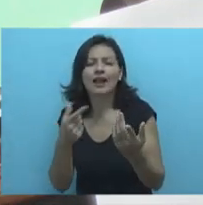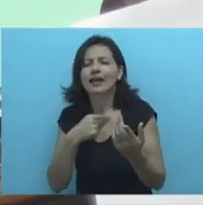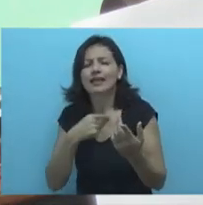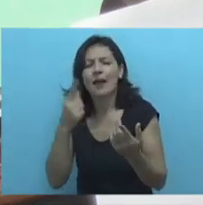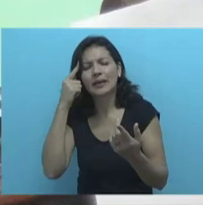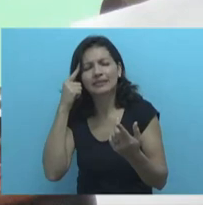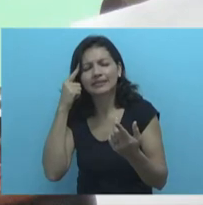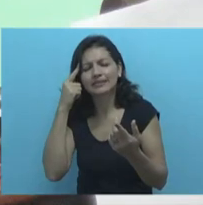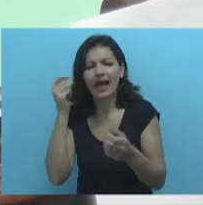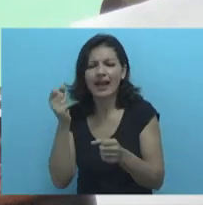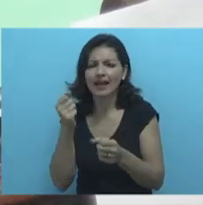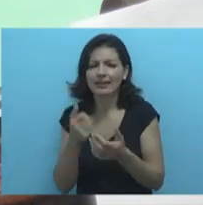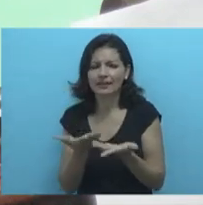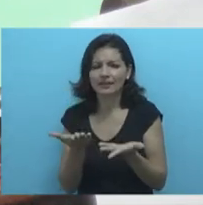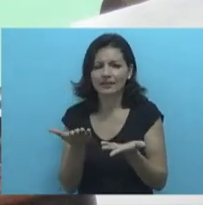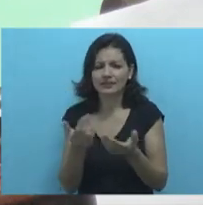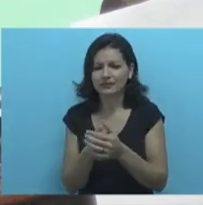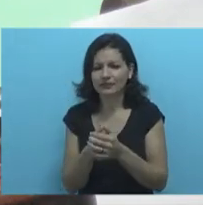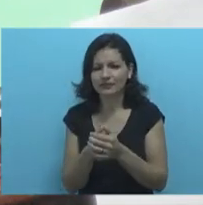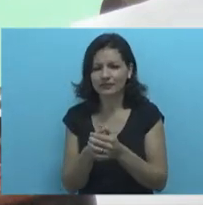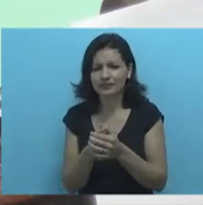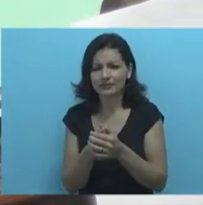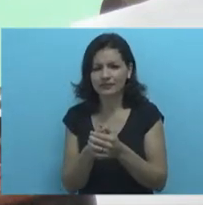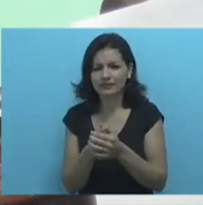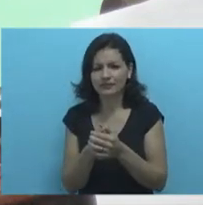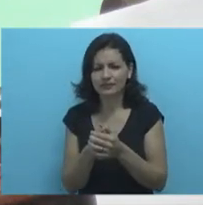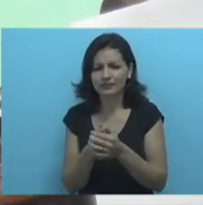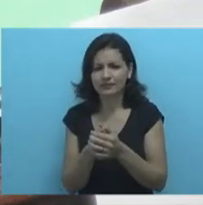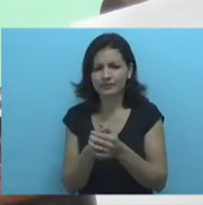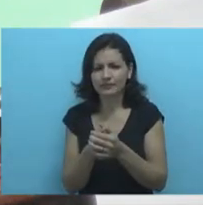Partido Socialista era hablar de una locura. Él se acercó